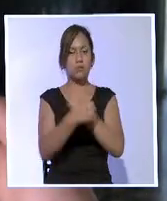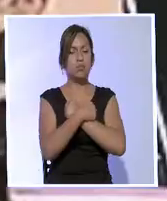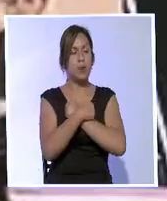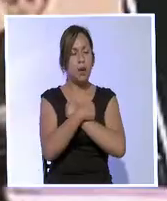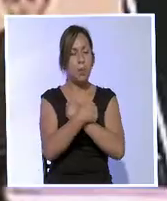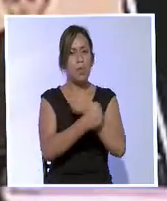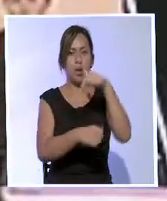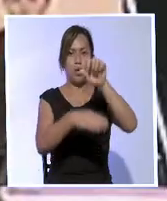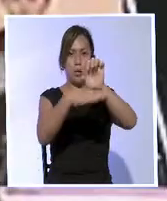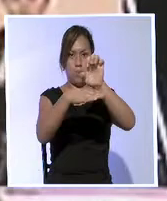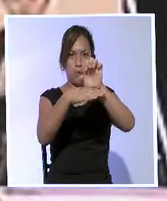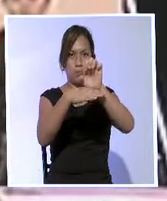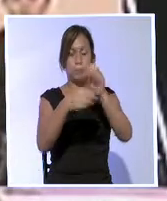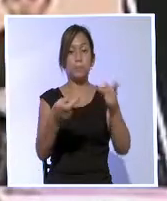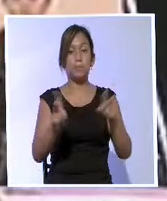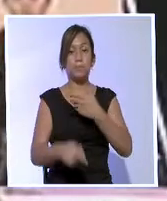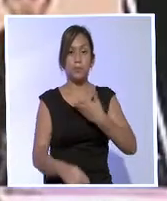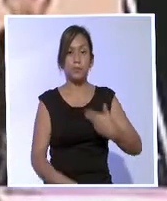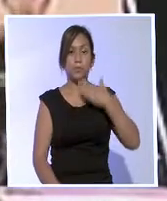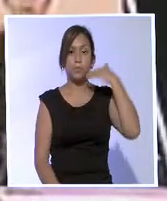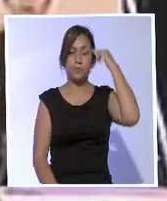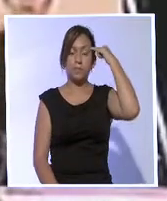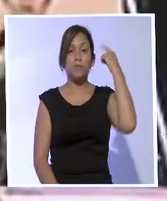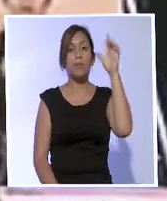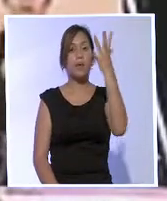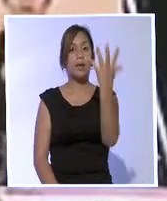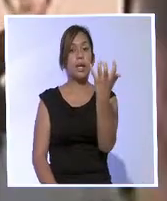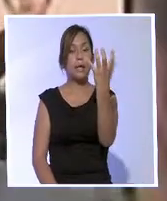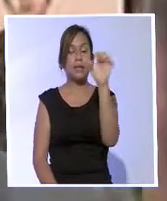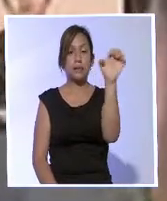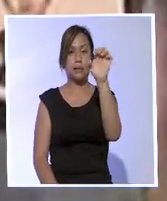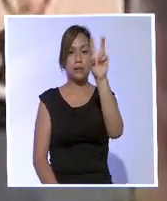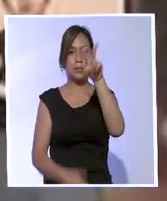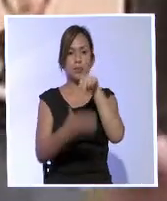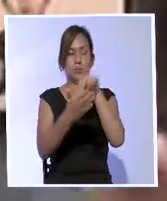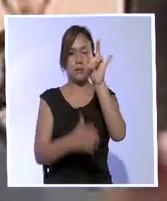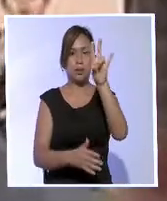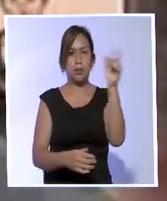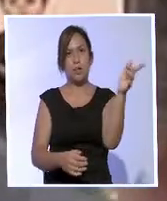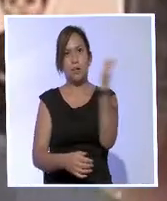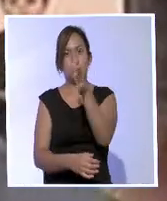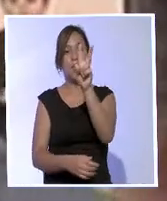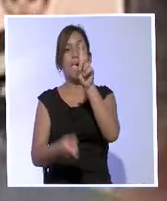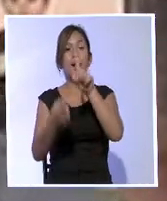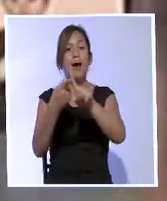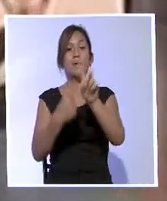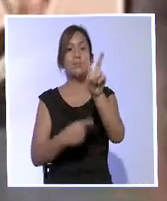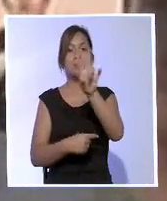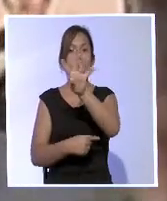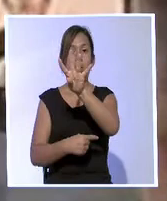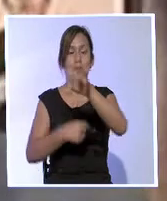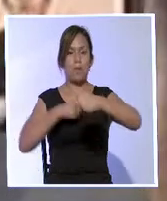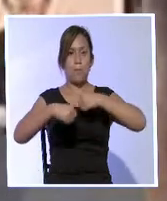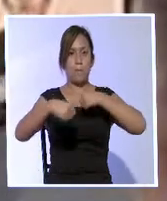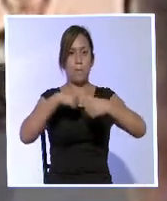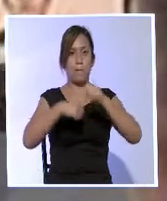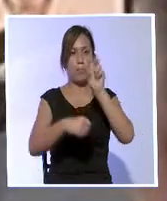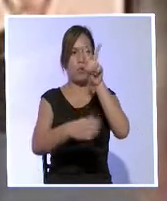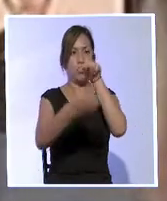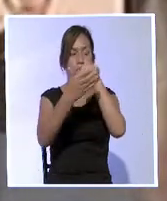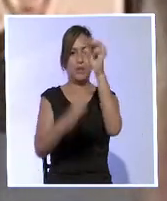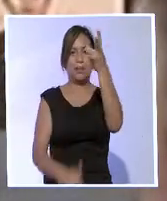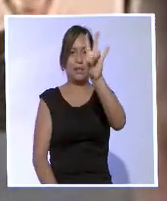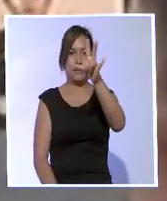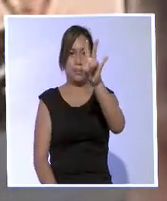patria rafael correa asumió el poder el 15 de enero del 2007 hasta el 24 de mayo del 2017 siendo